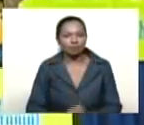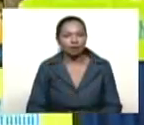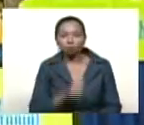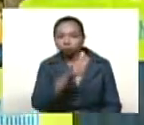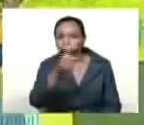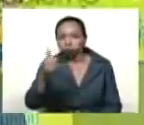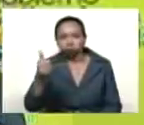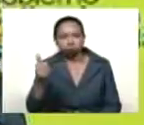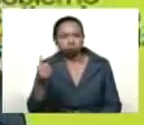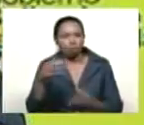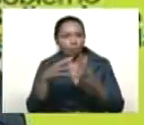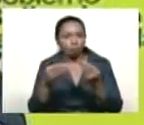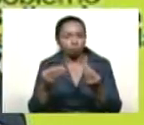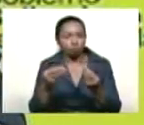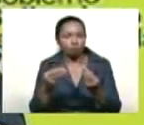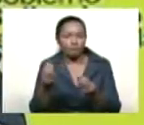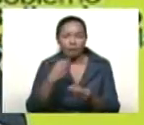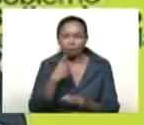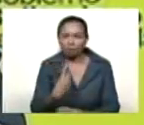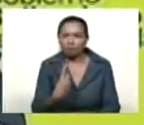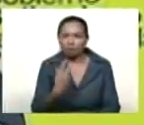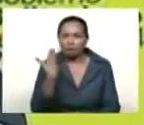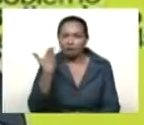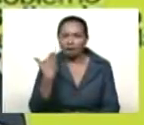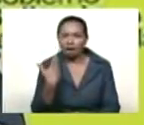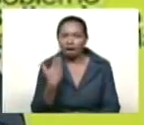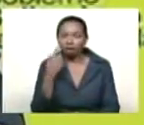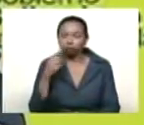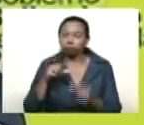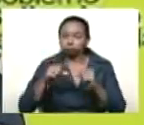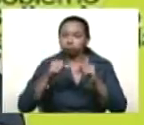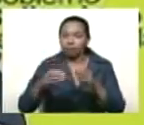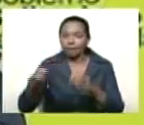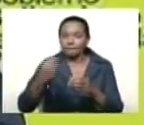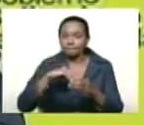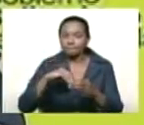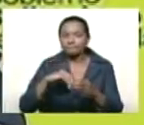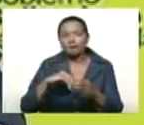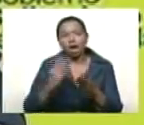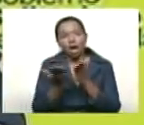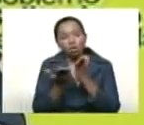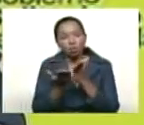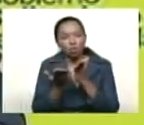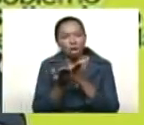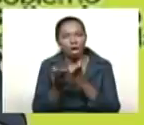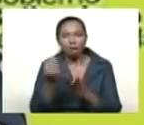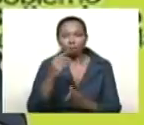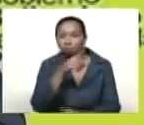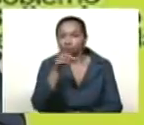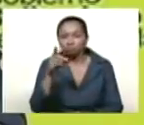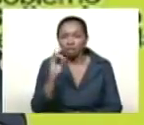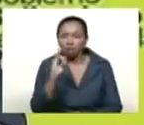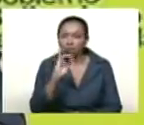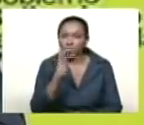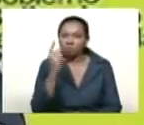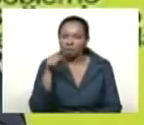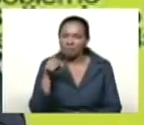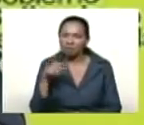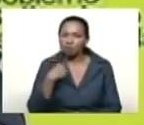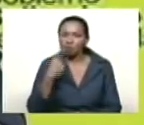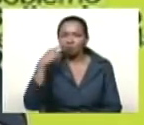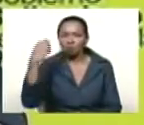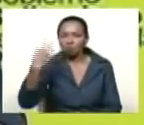están graduando, como les dije, deben continuar sus estudios. Y muchos de ustedes, estoy